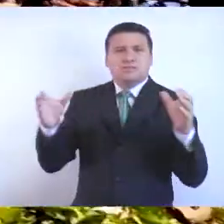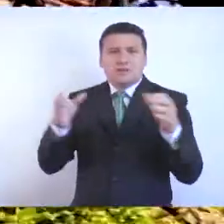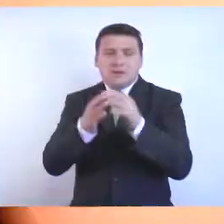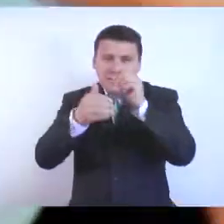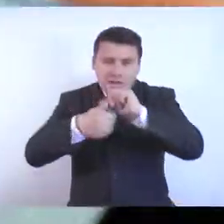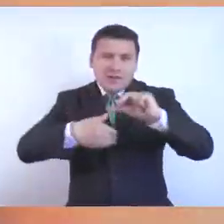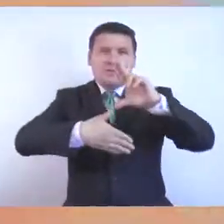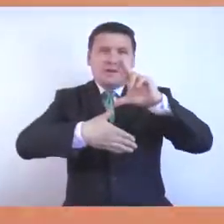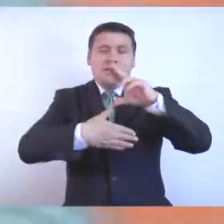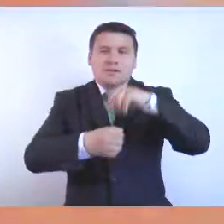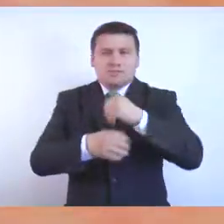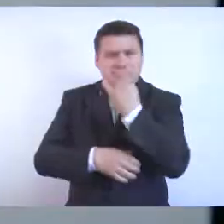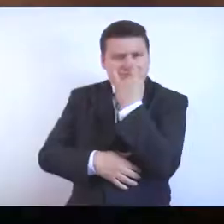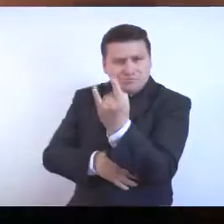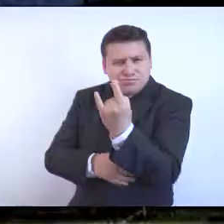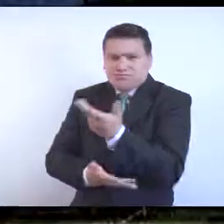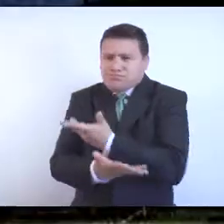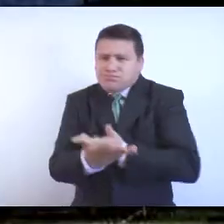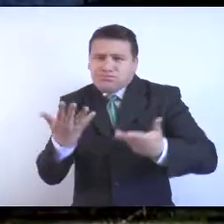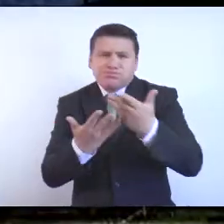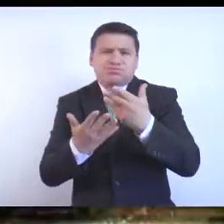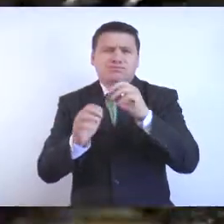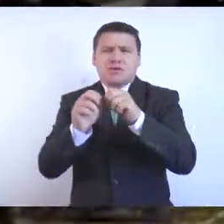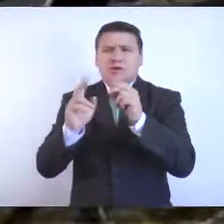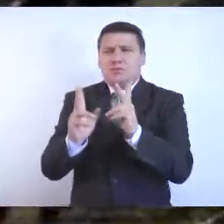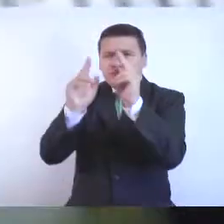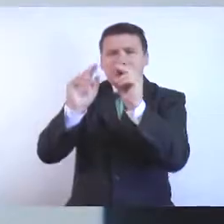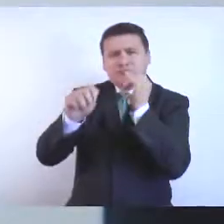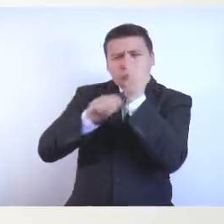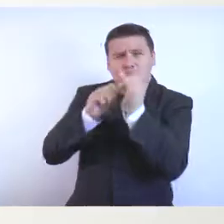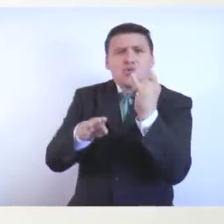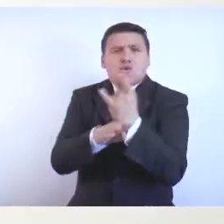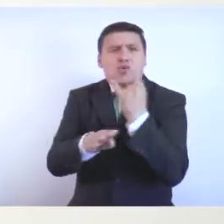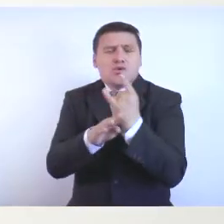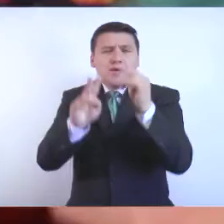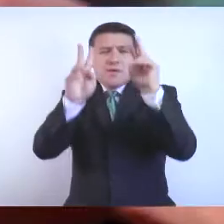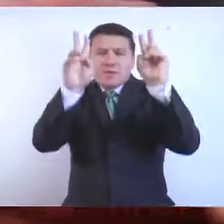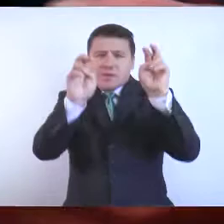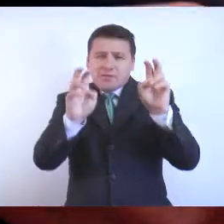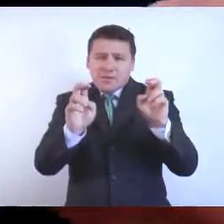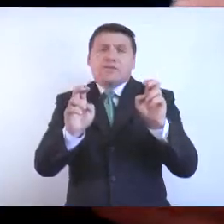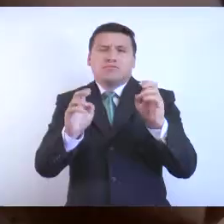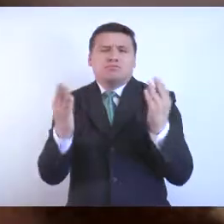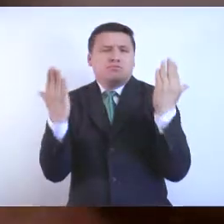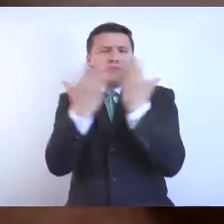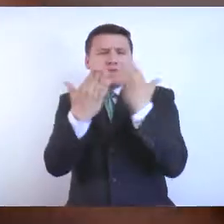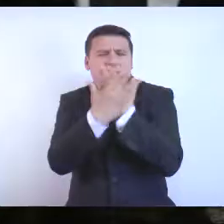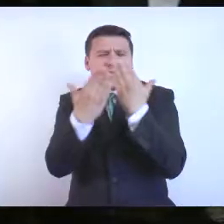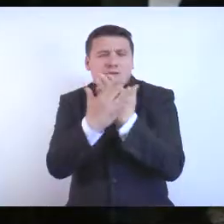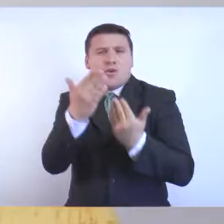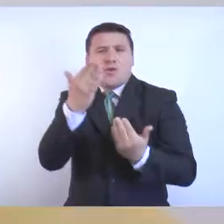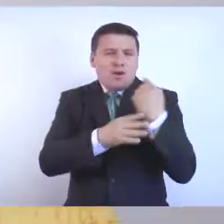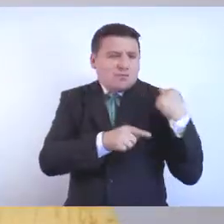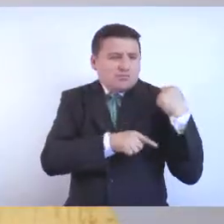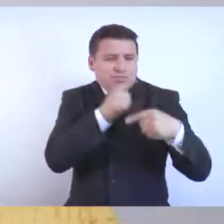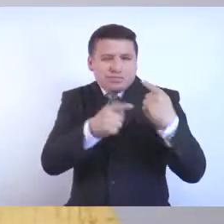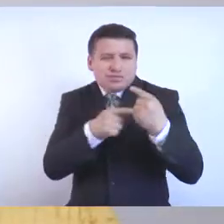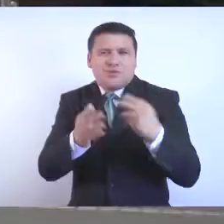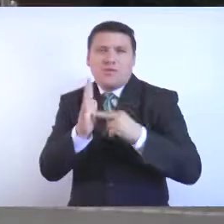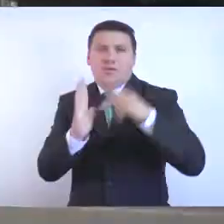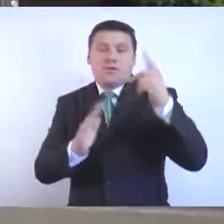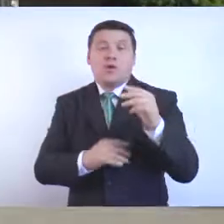de Iberoamérica. Edu Entretenimiento, Transmedia, formatos, usuarios y contenidos se han modificado con las nuevas